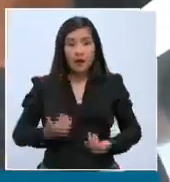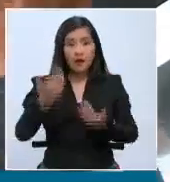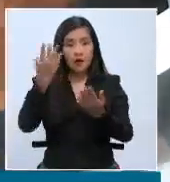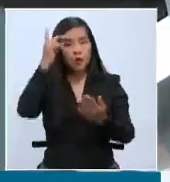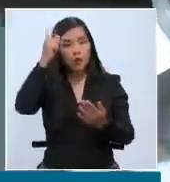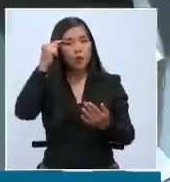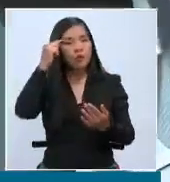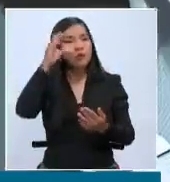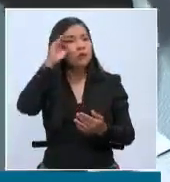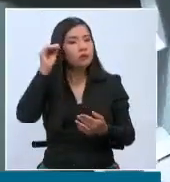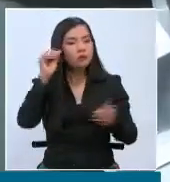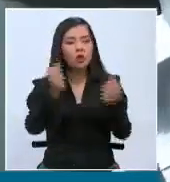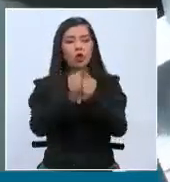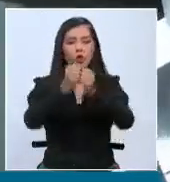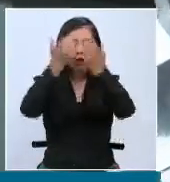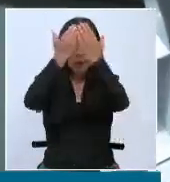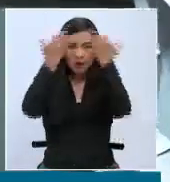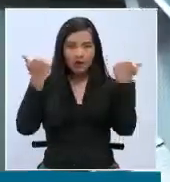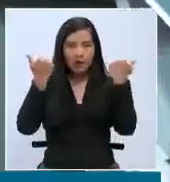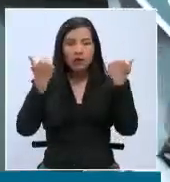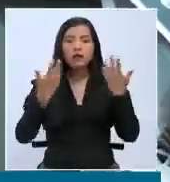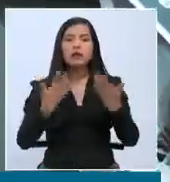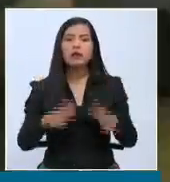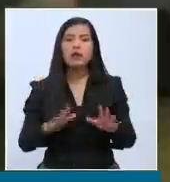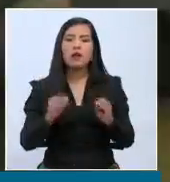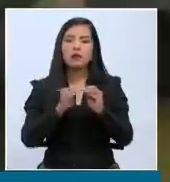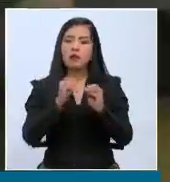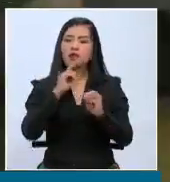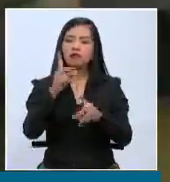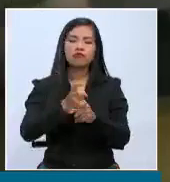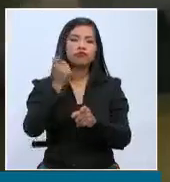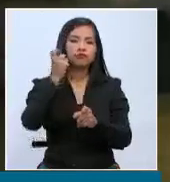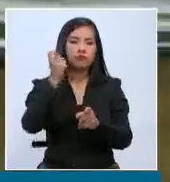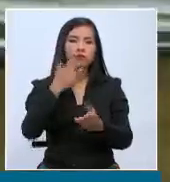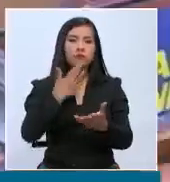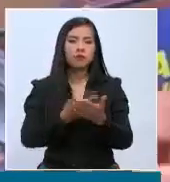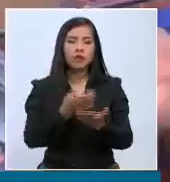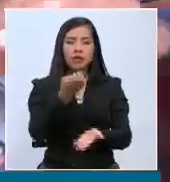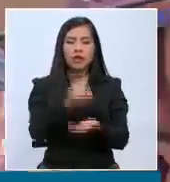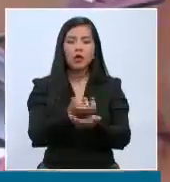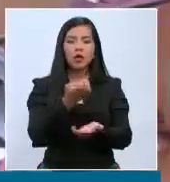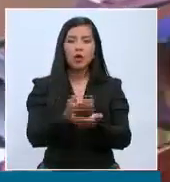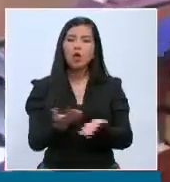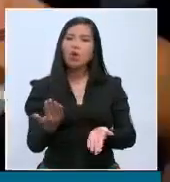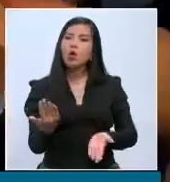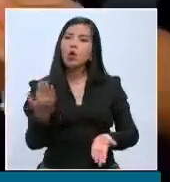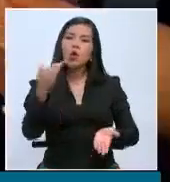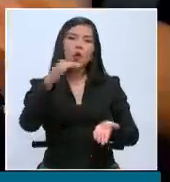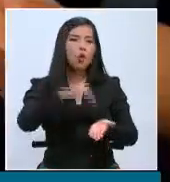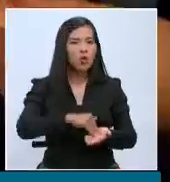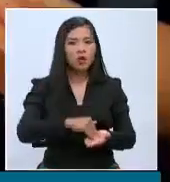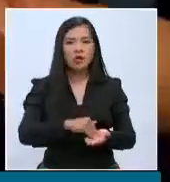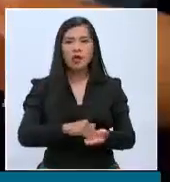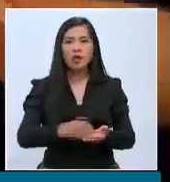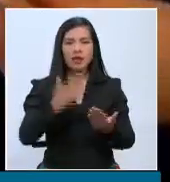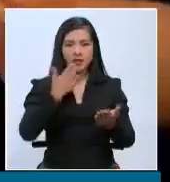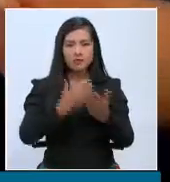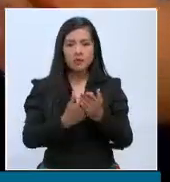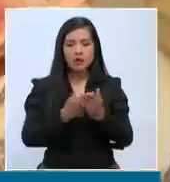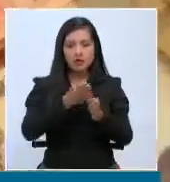Arce y David Choquehuanca han conseguido que la economía nuevamente se ponga en el